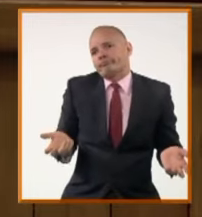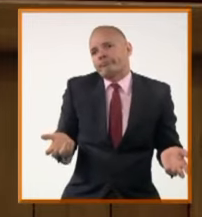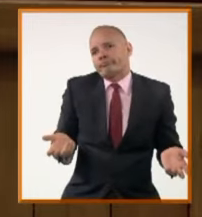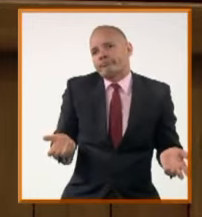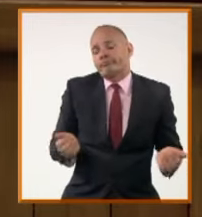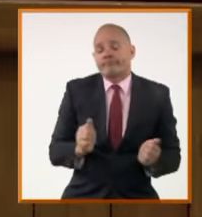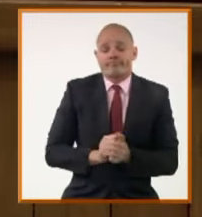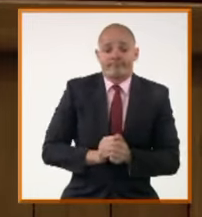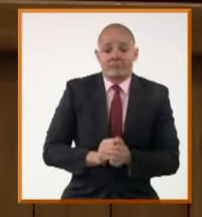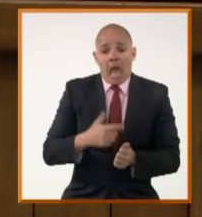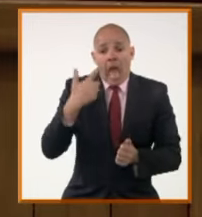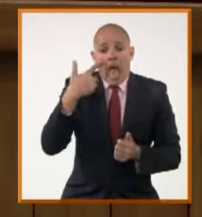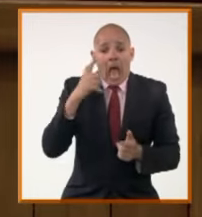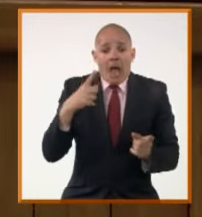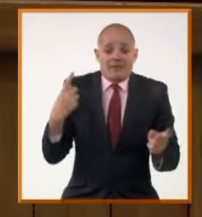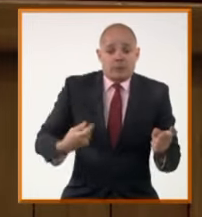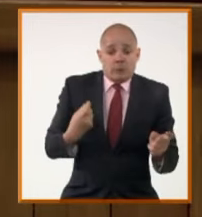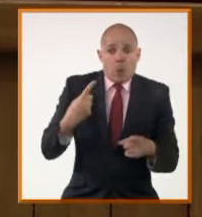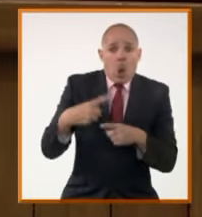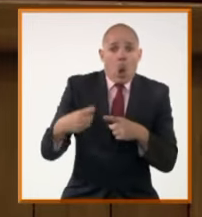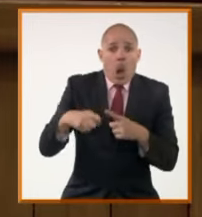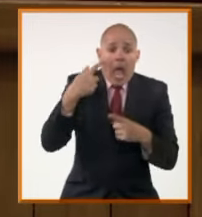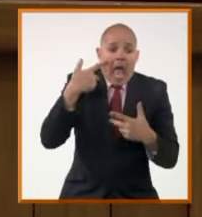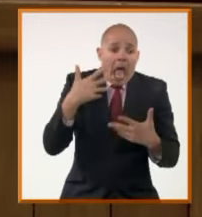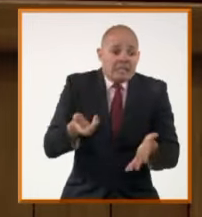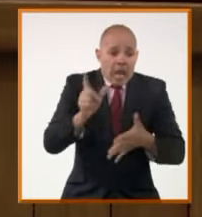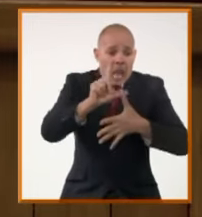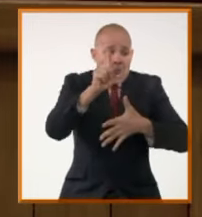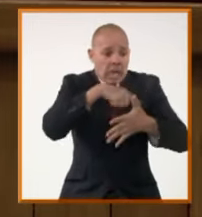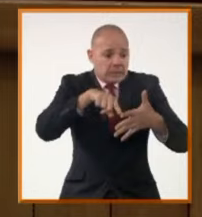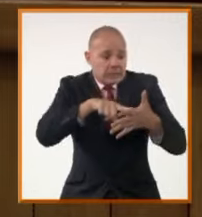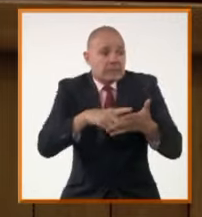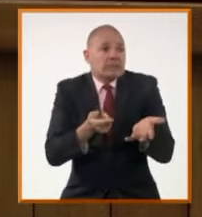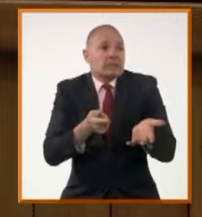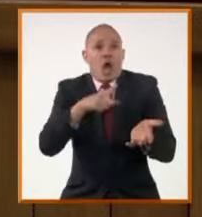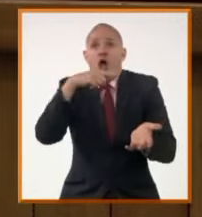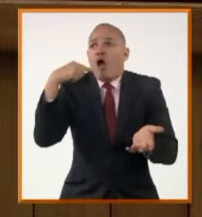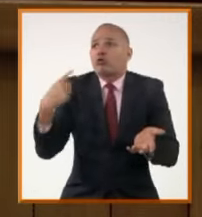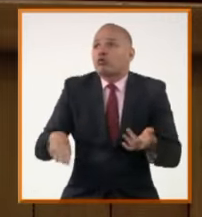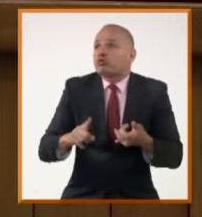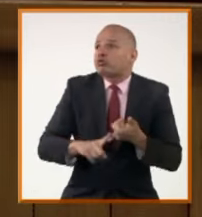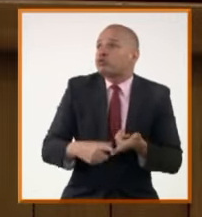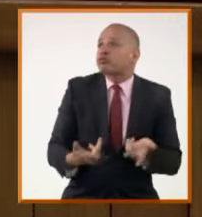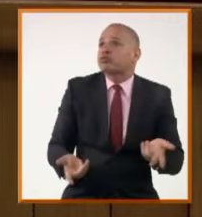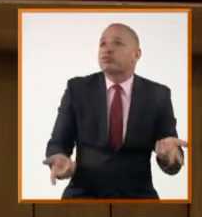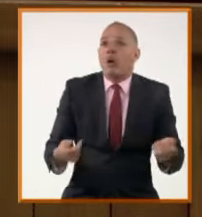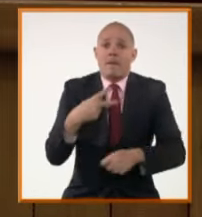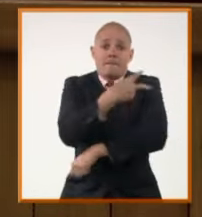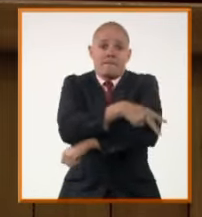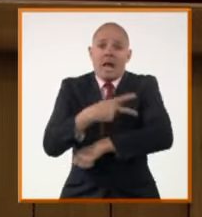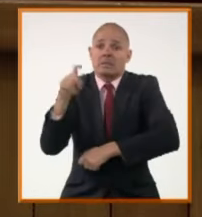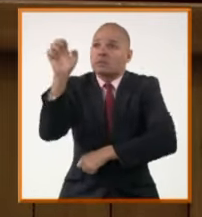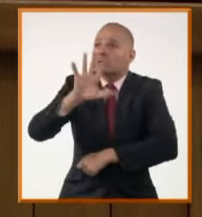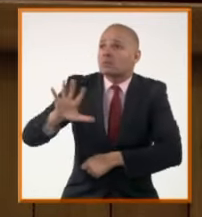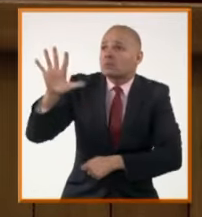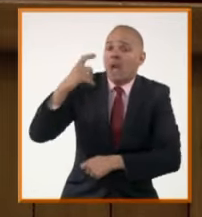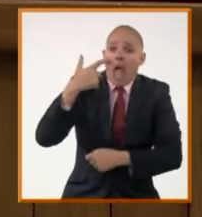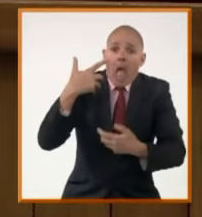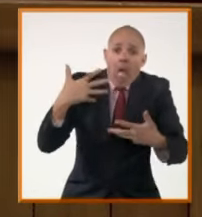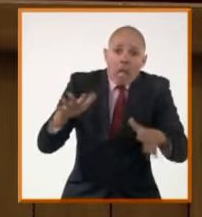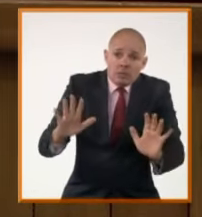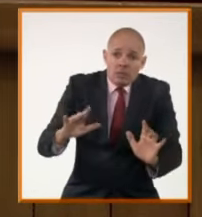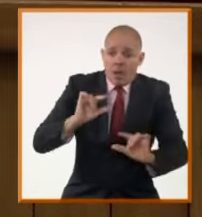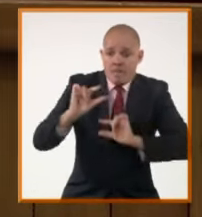también las potencialidades del mercado latinoamericano, Rusia y otros países, que nos permita